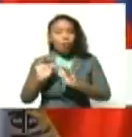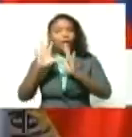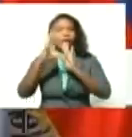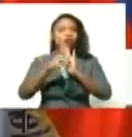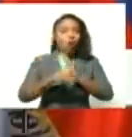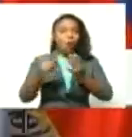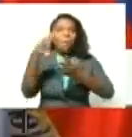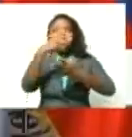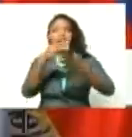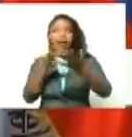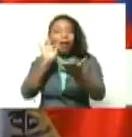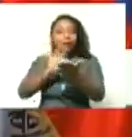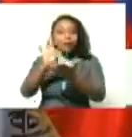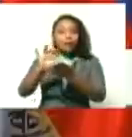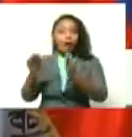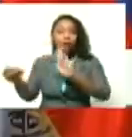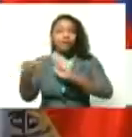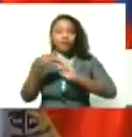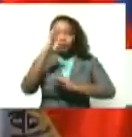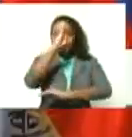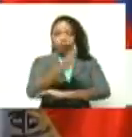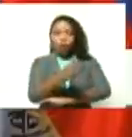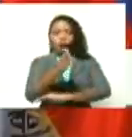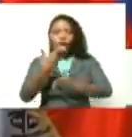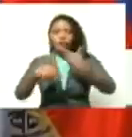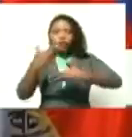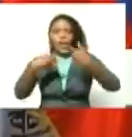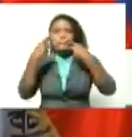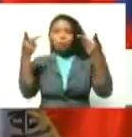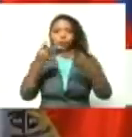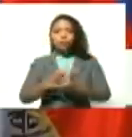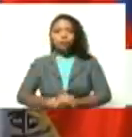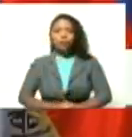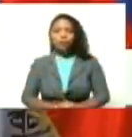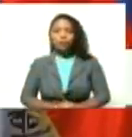de material estratégico, afectan directamente a los servicios públicos.